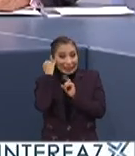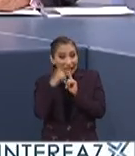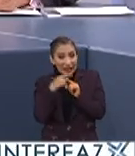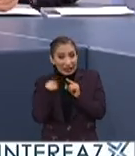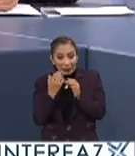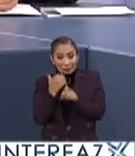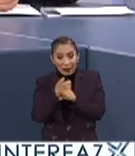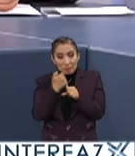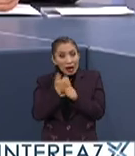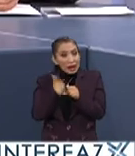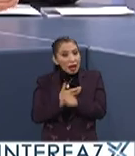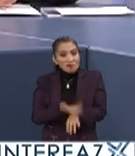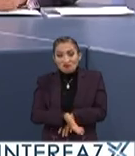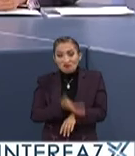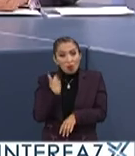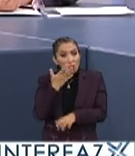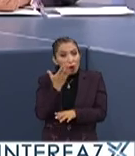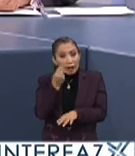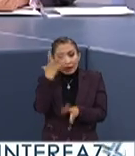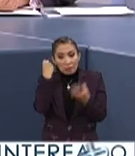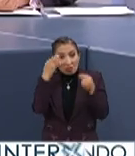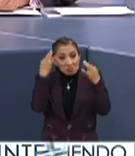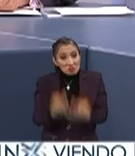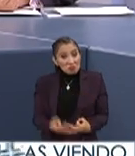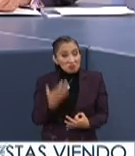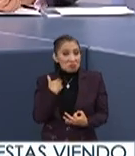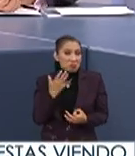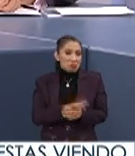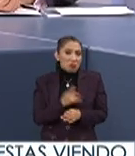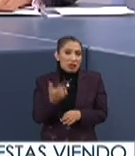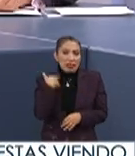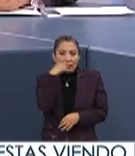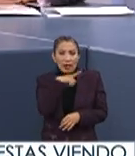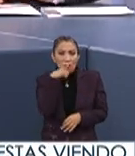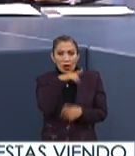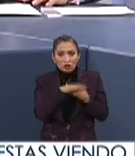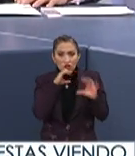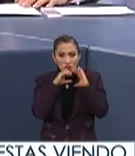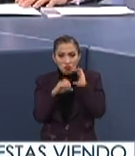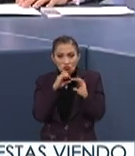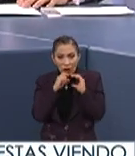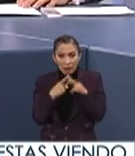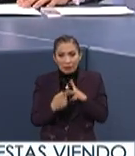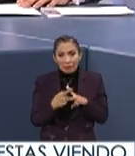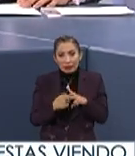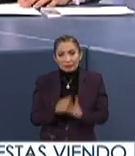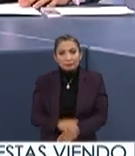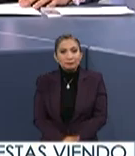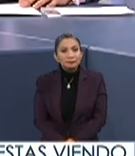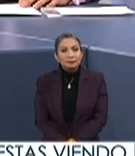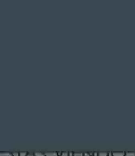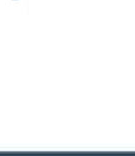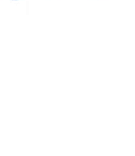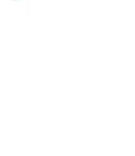en nivel primaria no obtienen los aprendizajes esperados en lenguaje, comunicación y